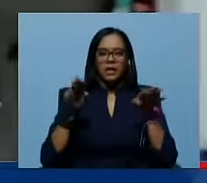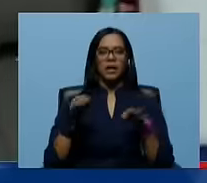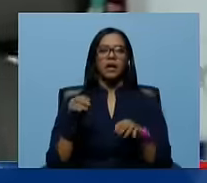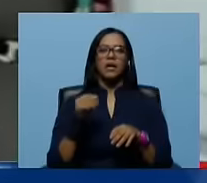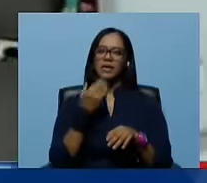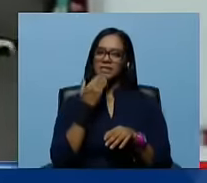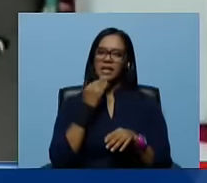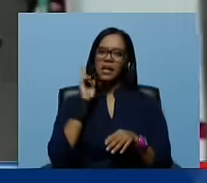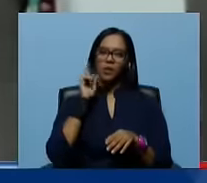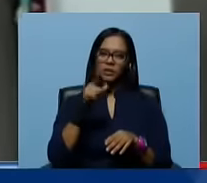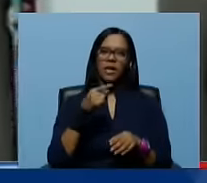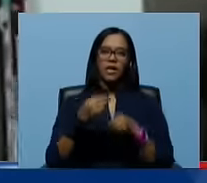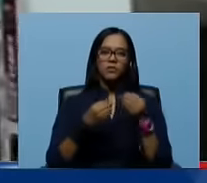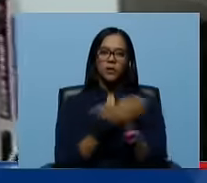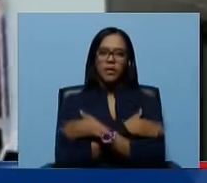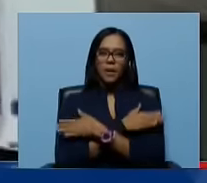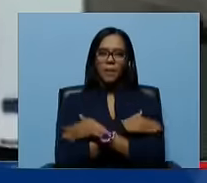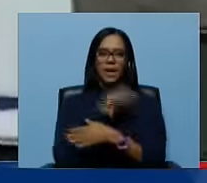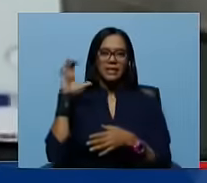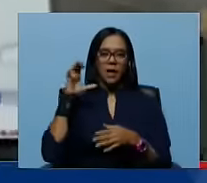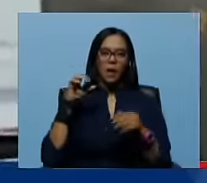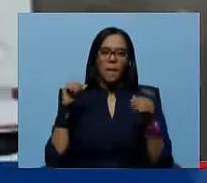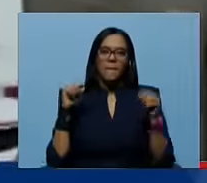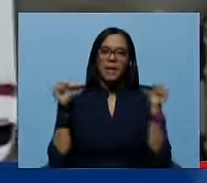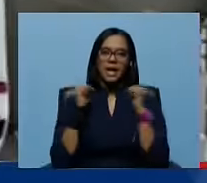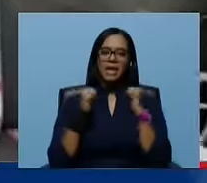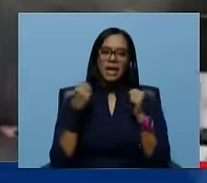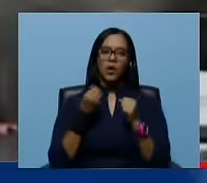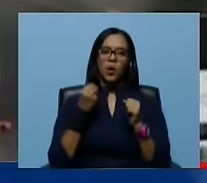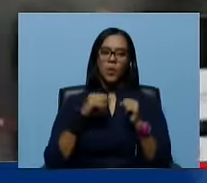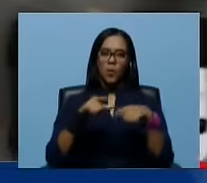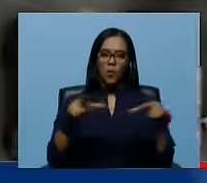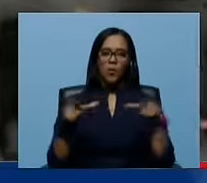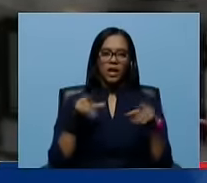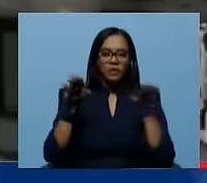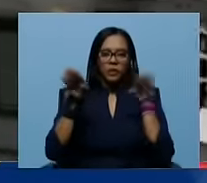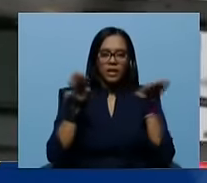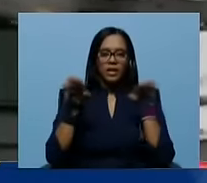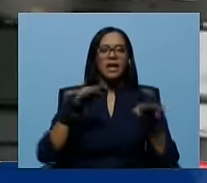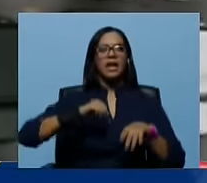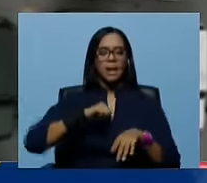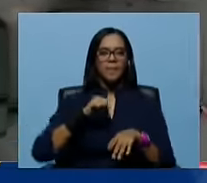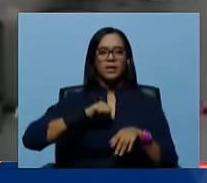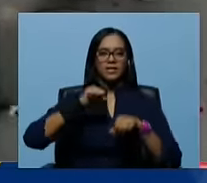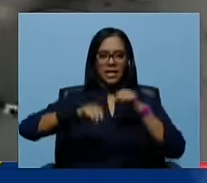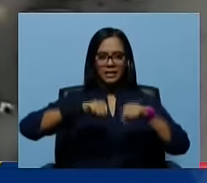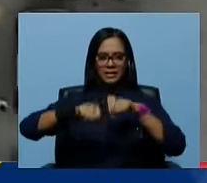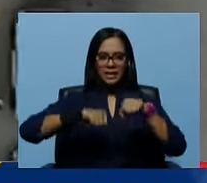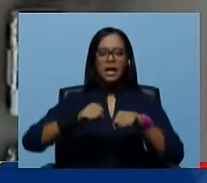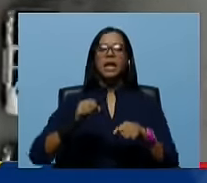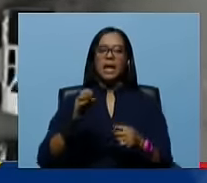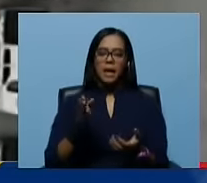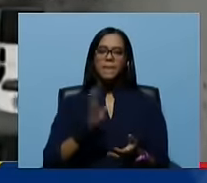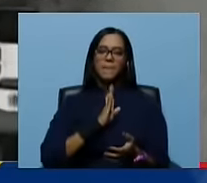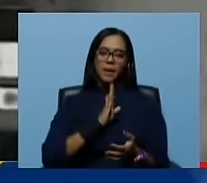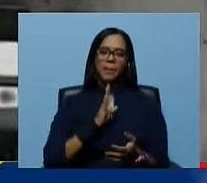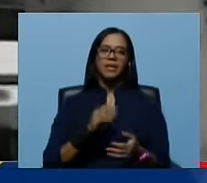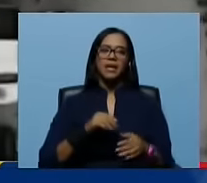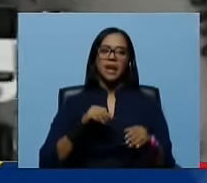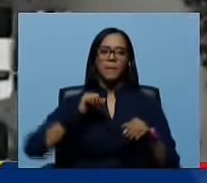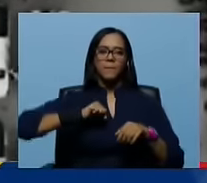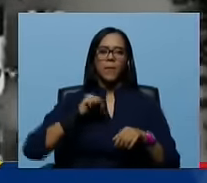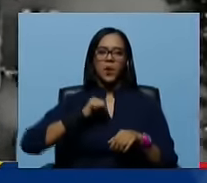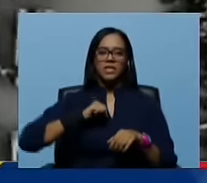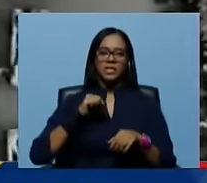hizo un reconocimiento para el Estado de Mérida como un destino turístico, y la policía ciclística es parte de la policía turística que